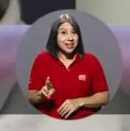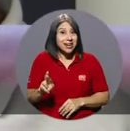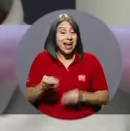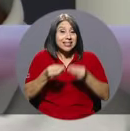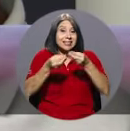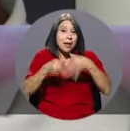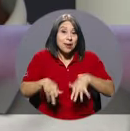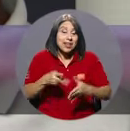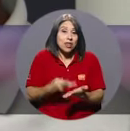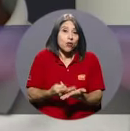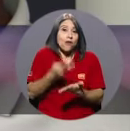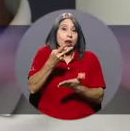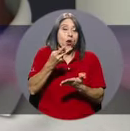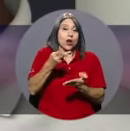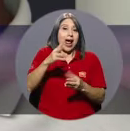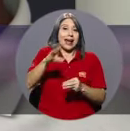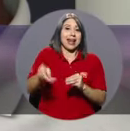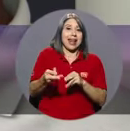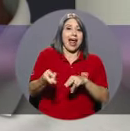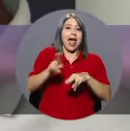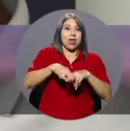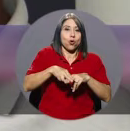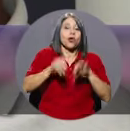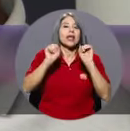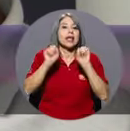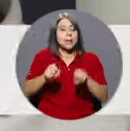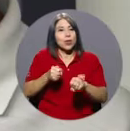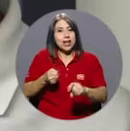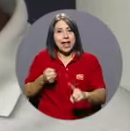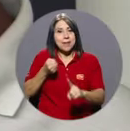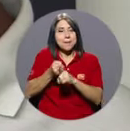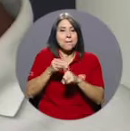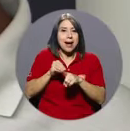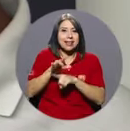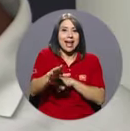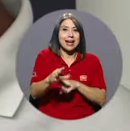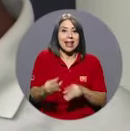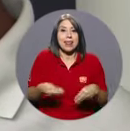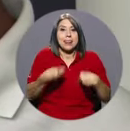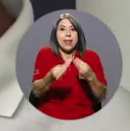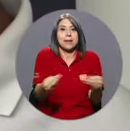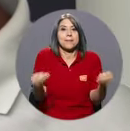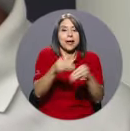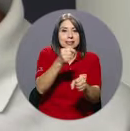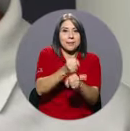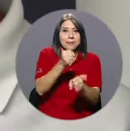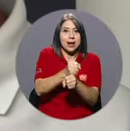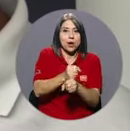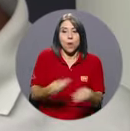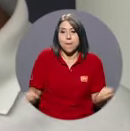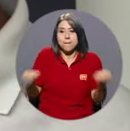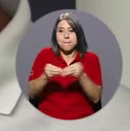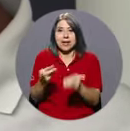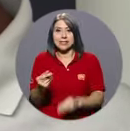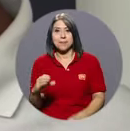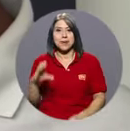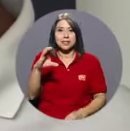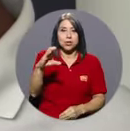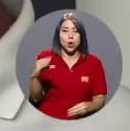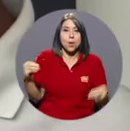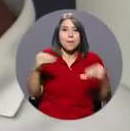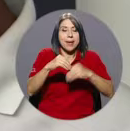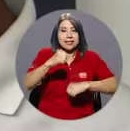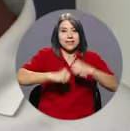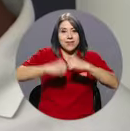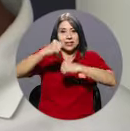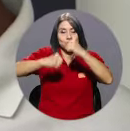una generación de valor agregado en el sector industrial que podría impactar la generación de empleo, de inversión, de